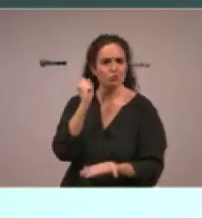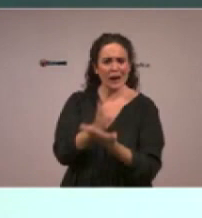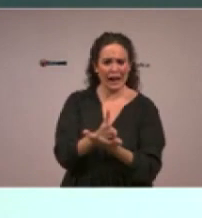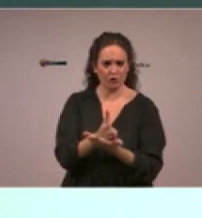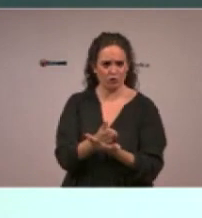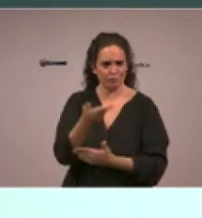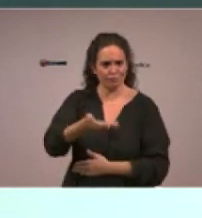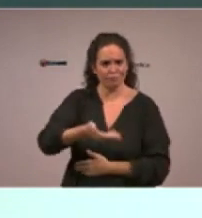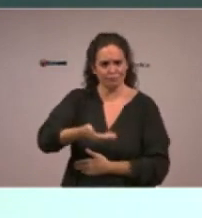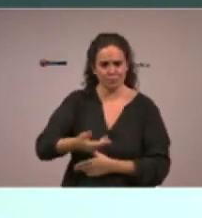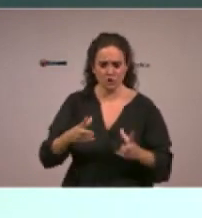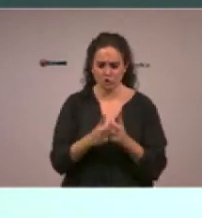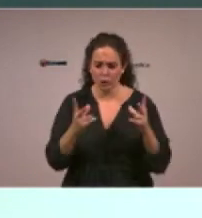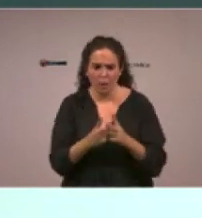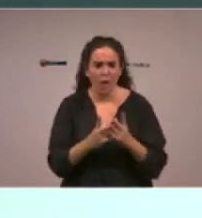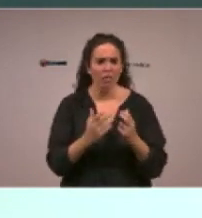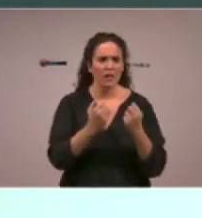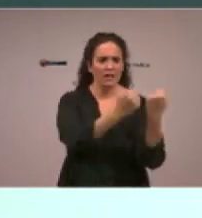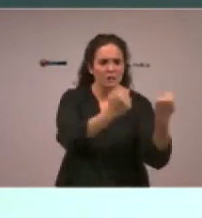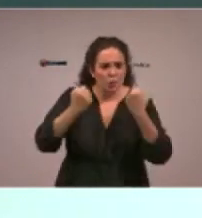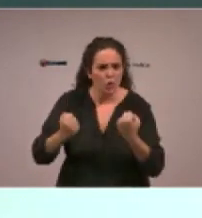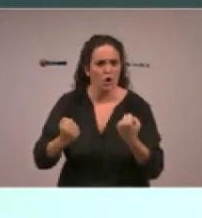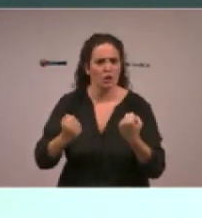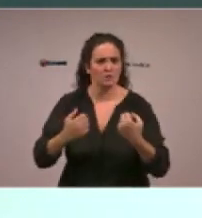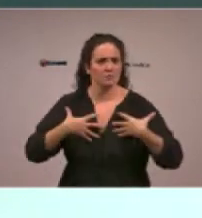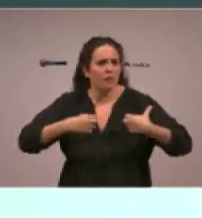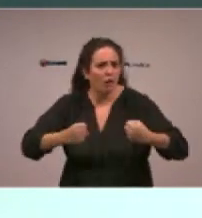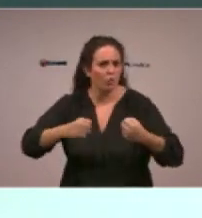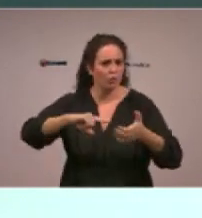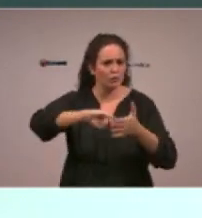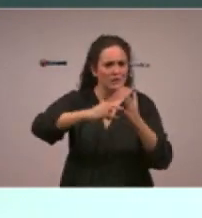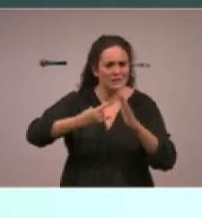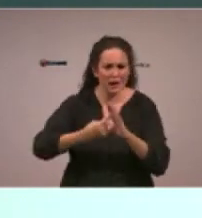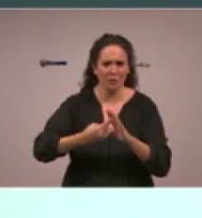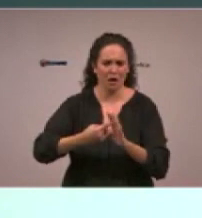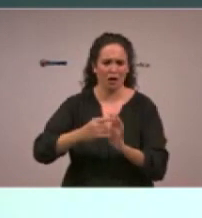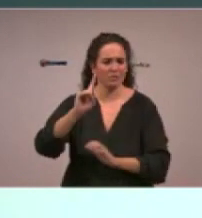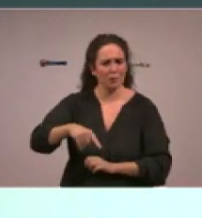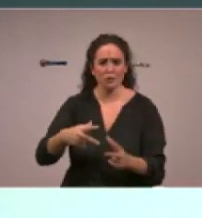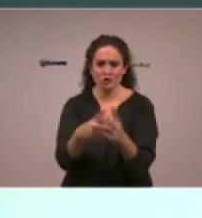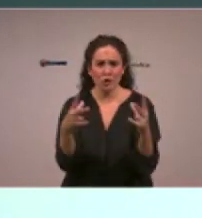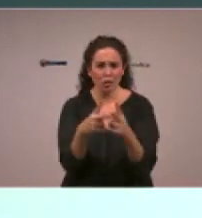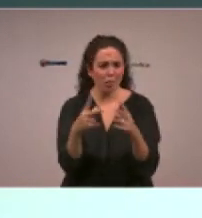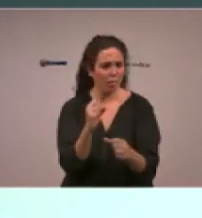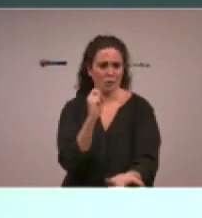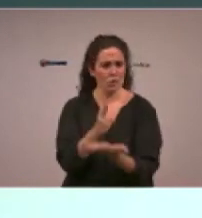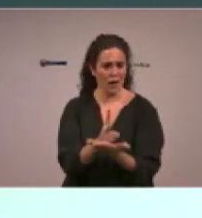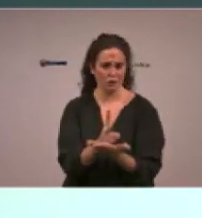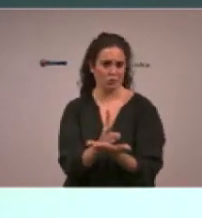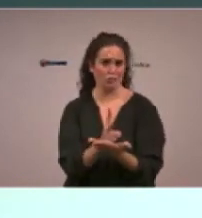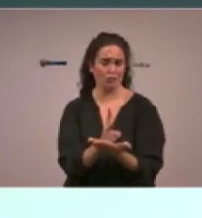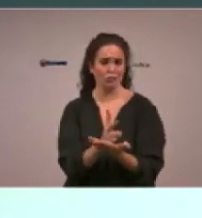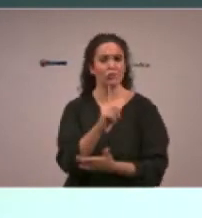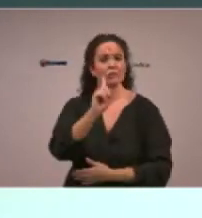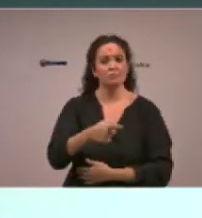sociedad, tanto para las instituciones como para el sistema de salud, como para la propia ciudadanía. Y también estamos convencidos